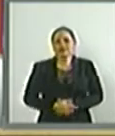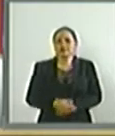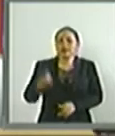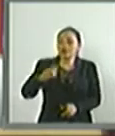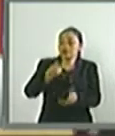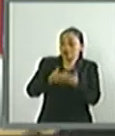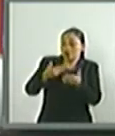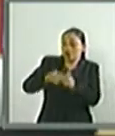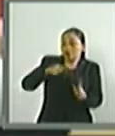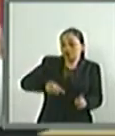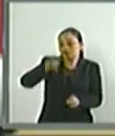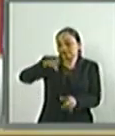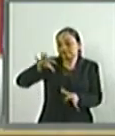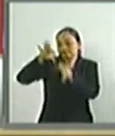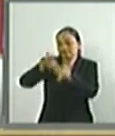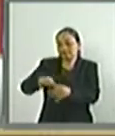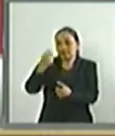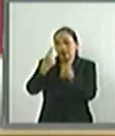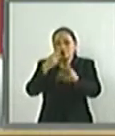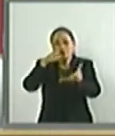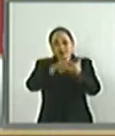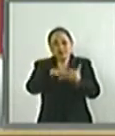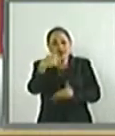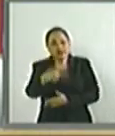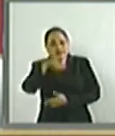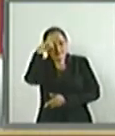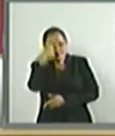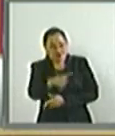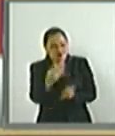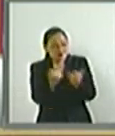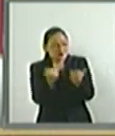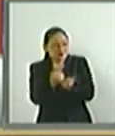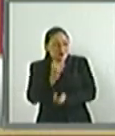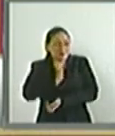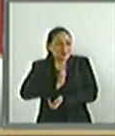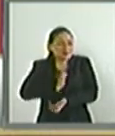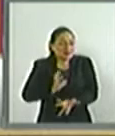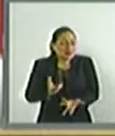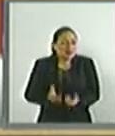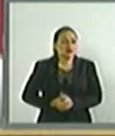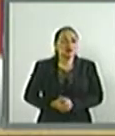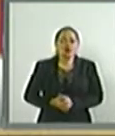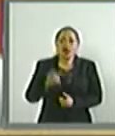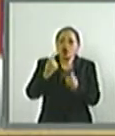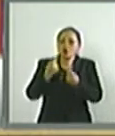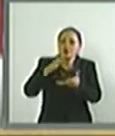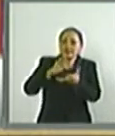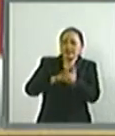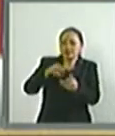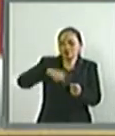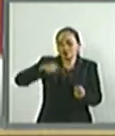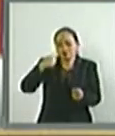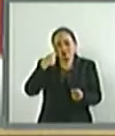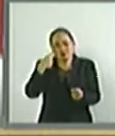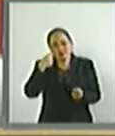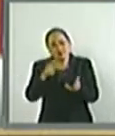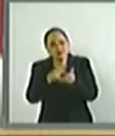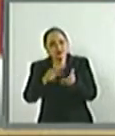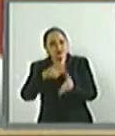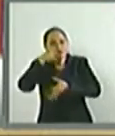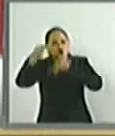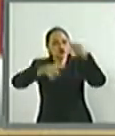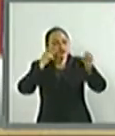aplica perfectamente a algunos de los centros penitenciarios de nuestro país. Algunos de estos centros, y lo vemos reiteradamente